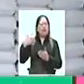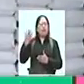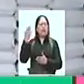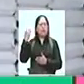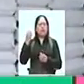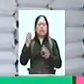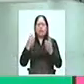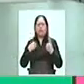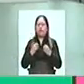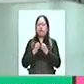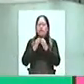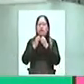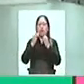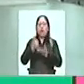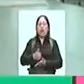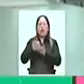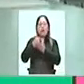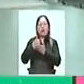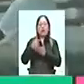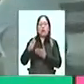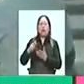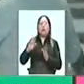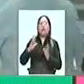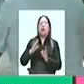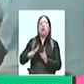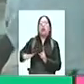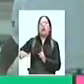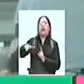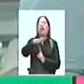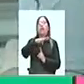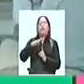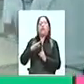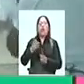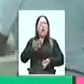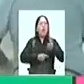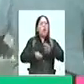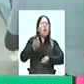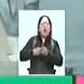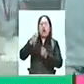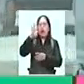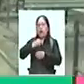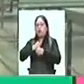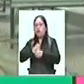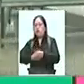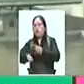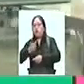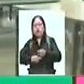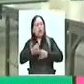a través de la estadística. Nos ayudó mucho ese ambiente para hacer los negocios, para producir, para